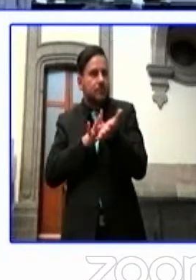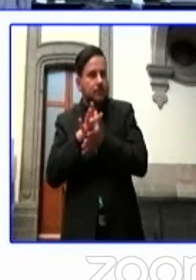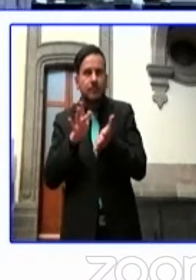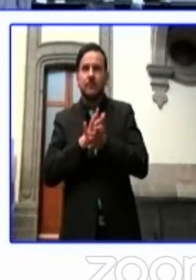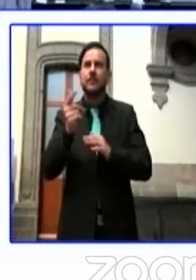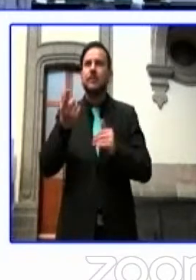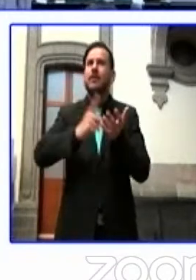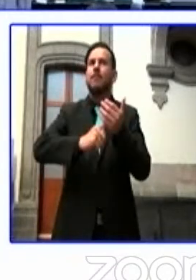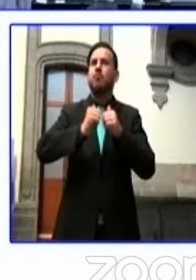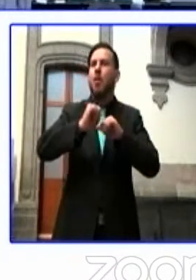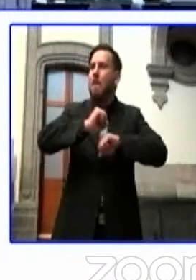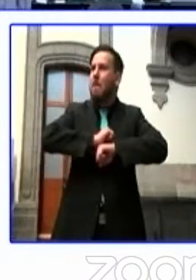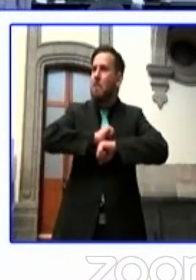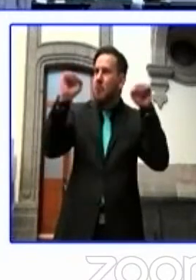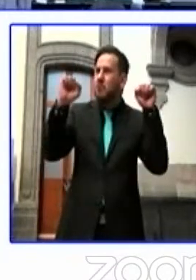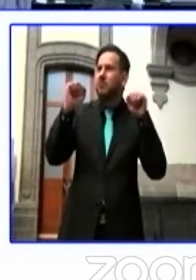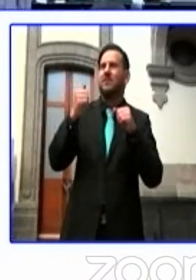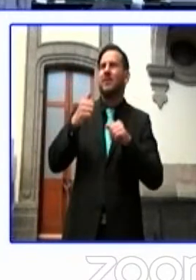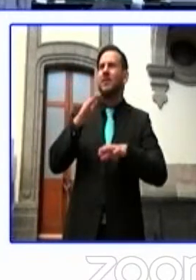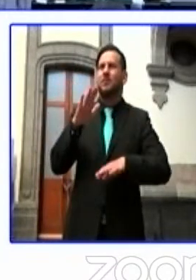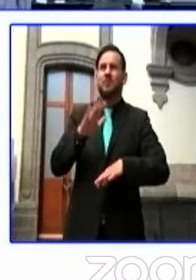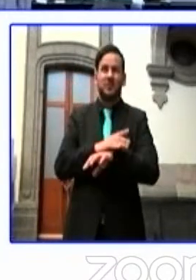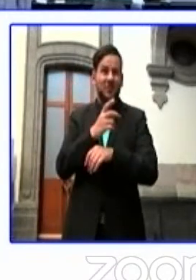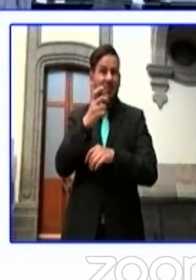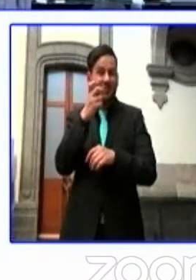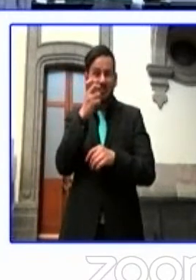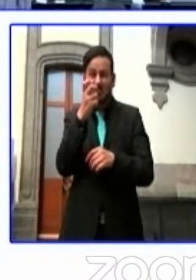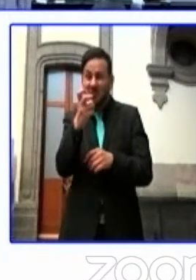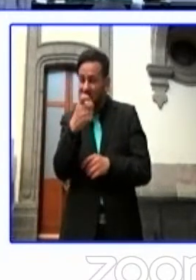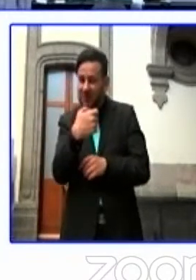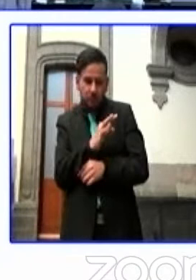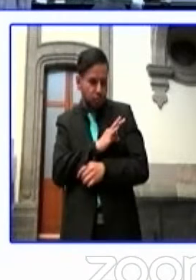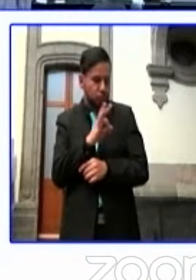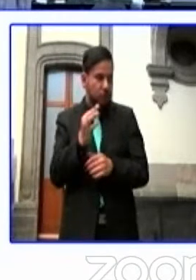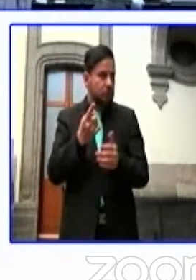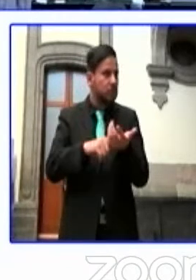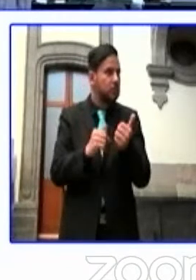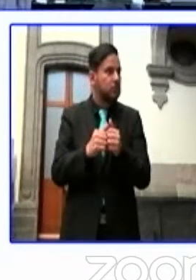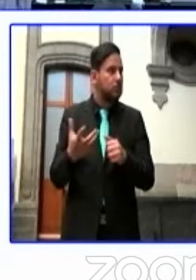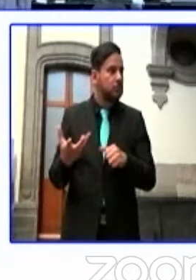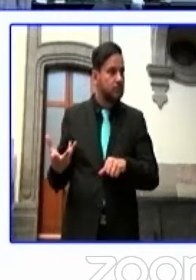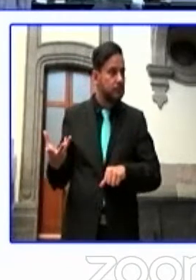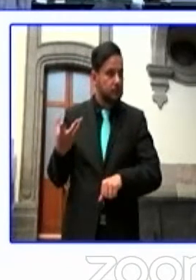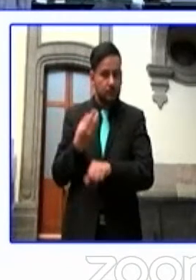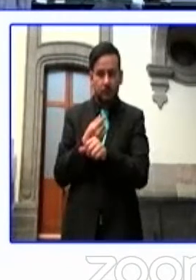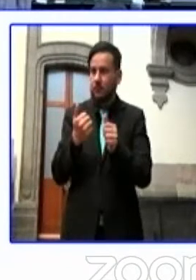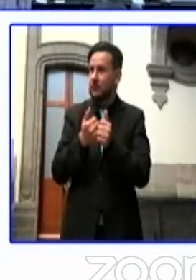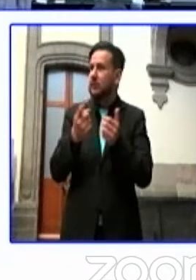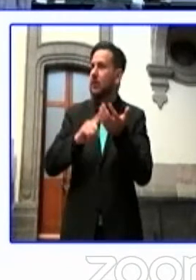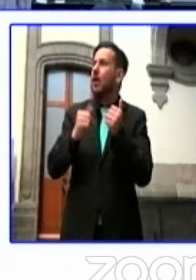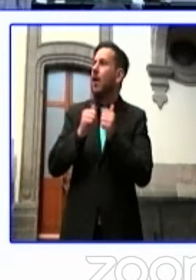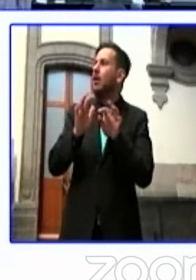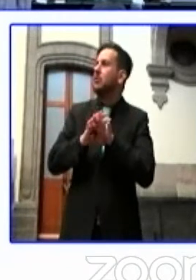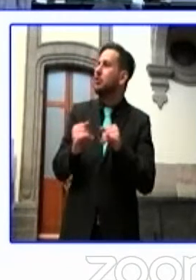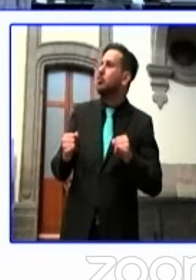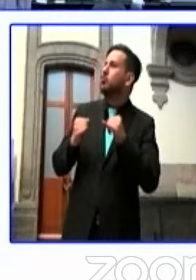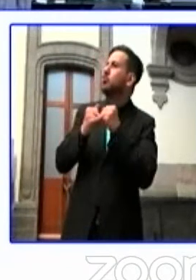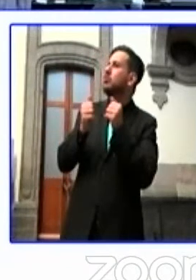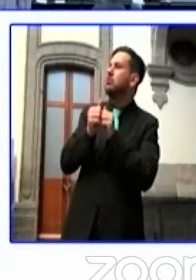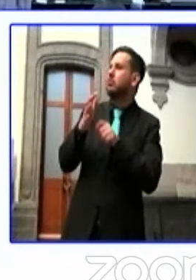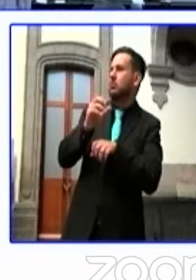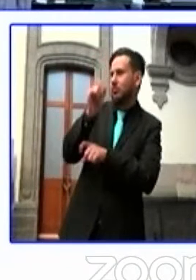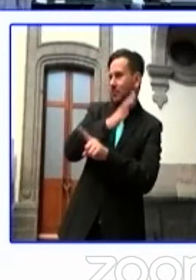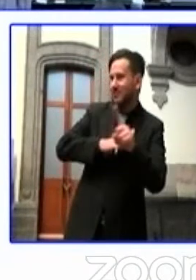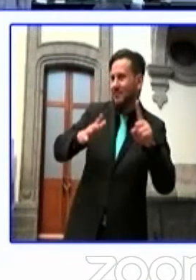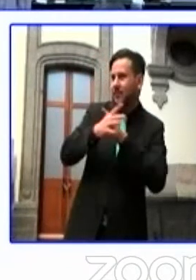bomba. Fue algo tremendo. Por eso pudimos poner este capítulo sobre desinstitucionalización en situaciones